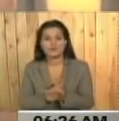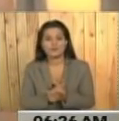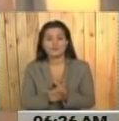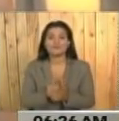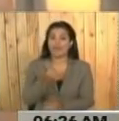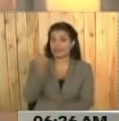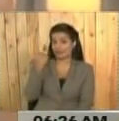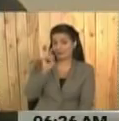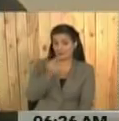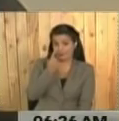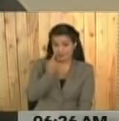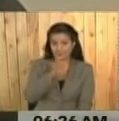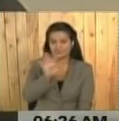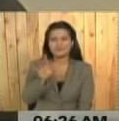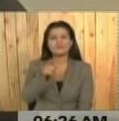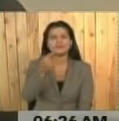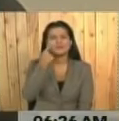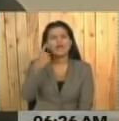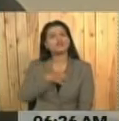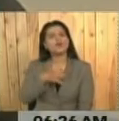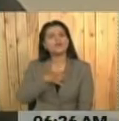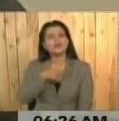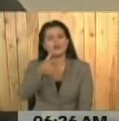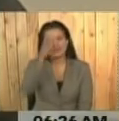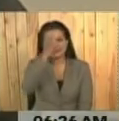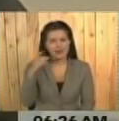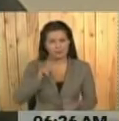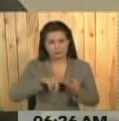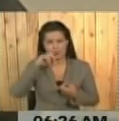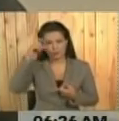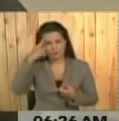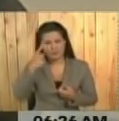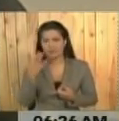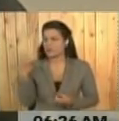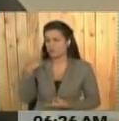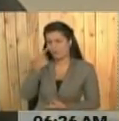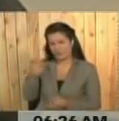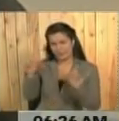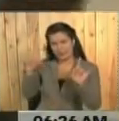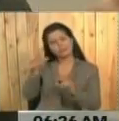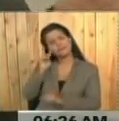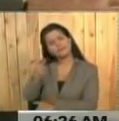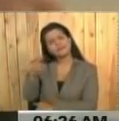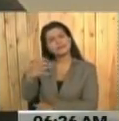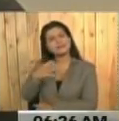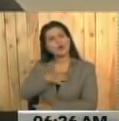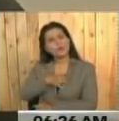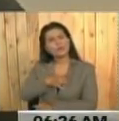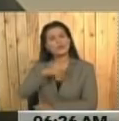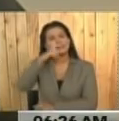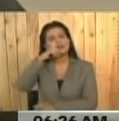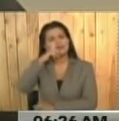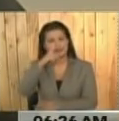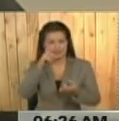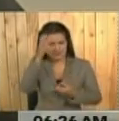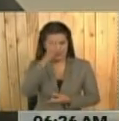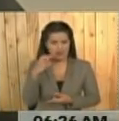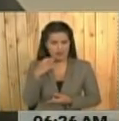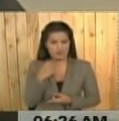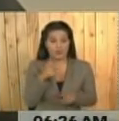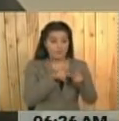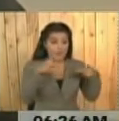cierto el tema esto de los sobrinos de de cilia flores no que que el nacional Por cierto el